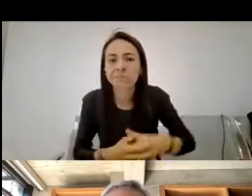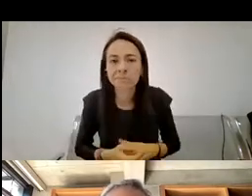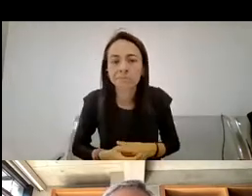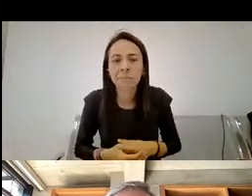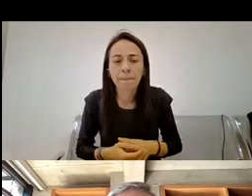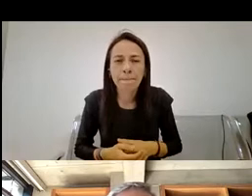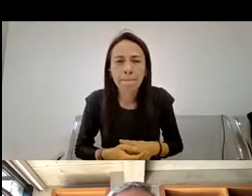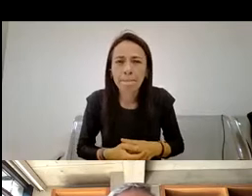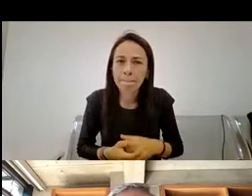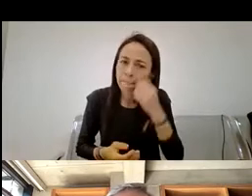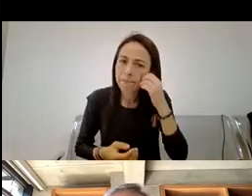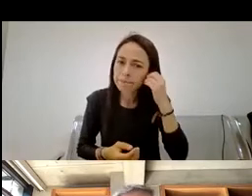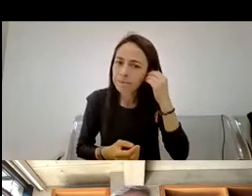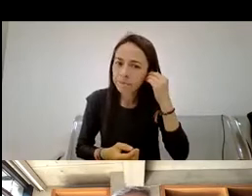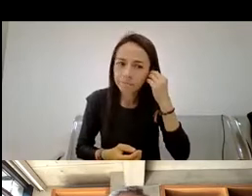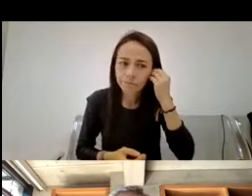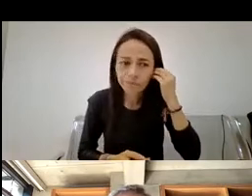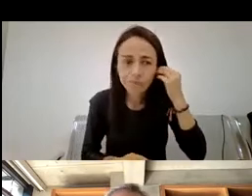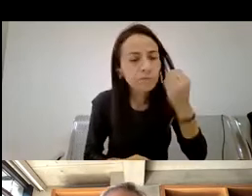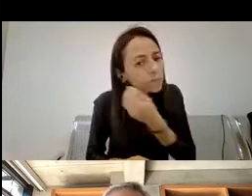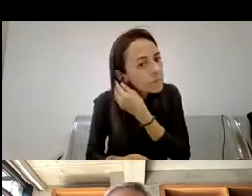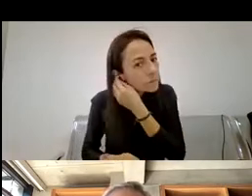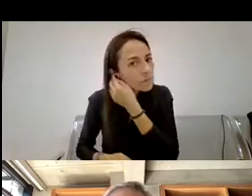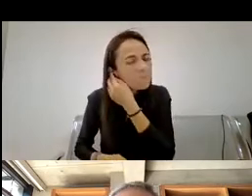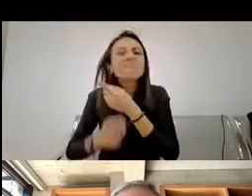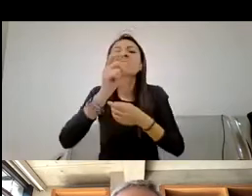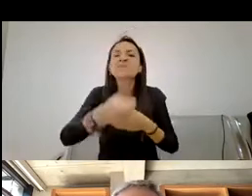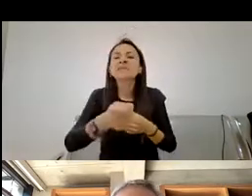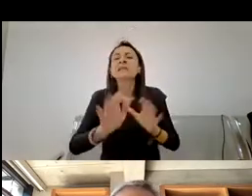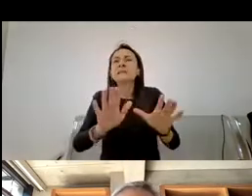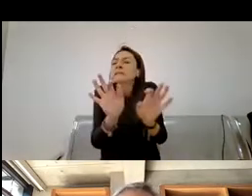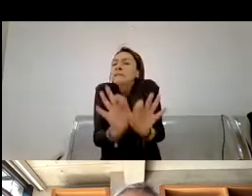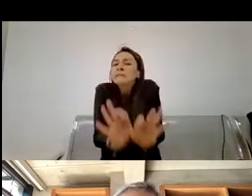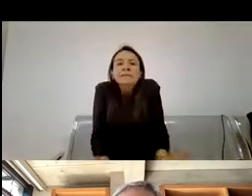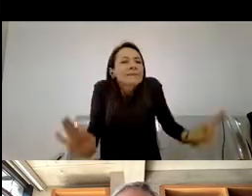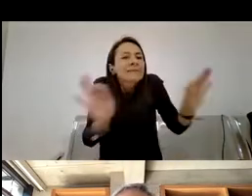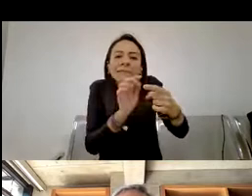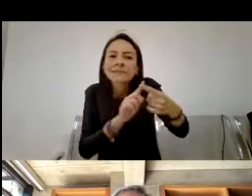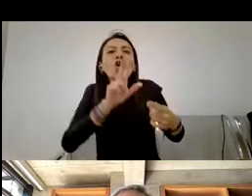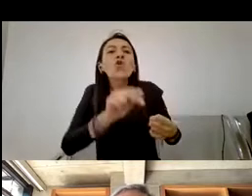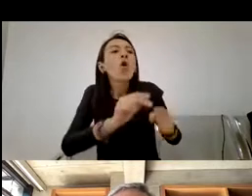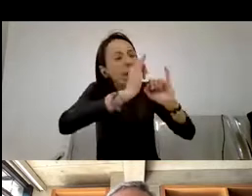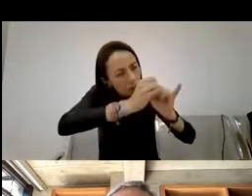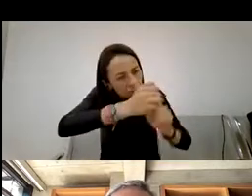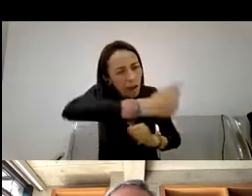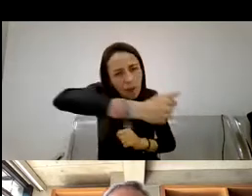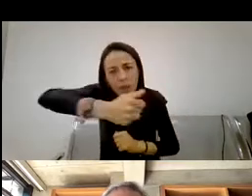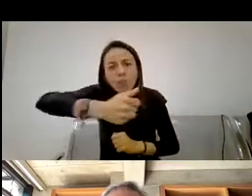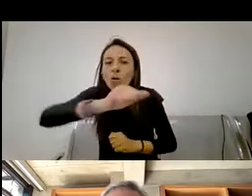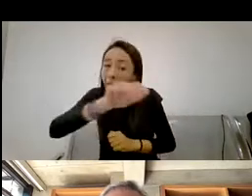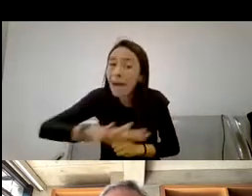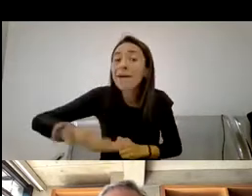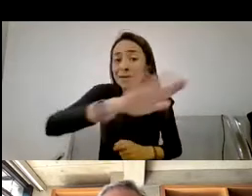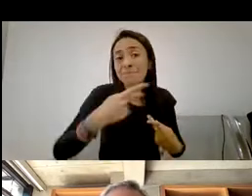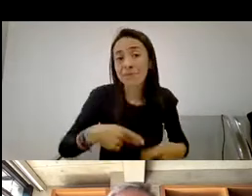personal, no quiero decir solo para cada individuo, sino muy importante para las personas, y otra es muy